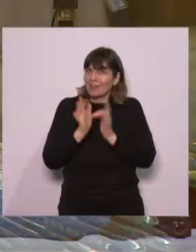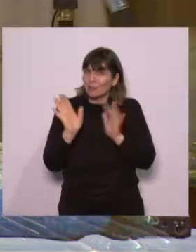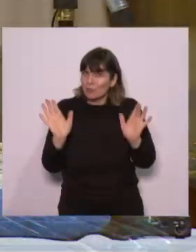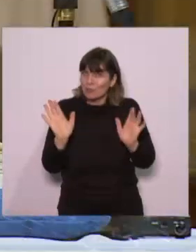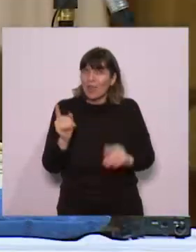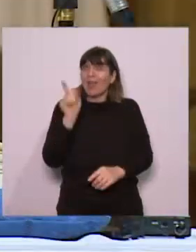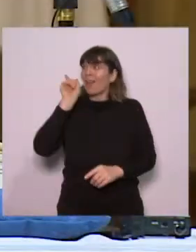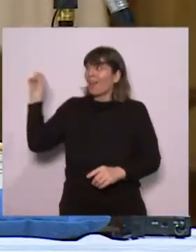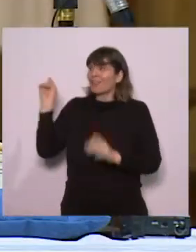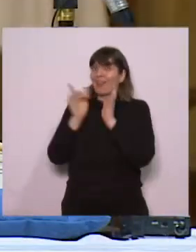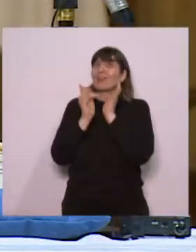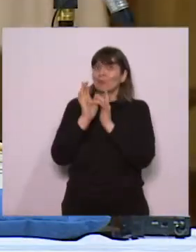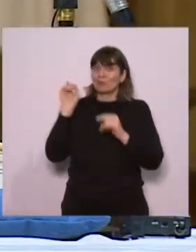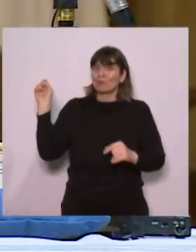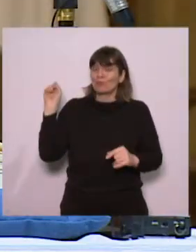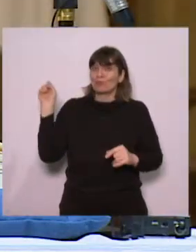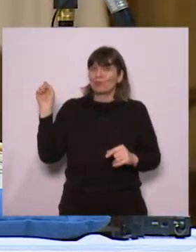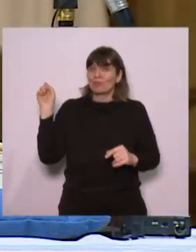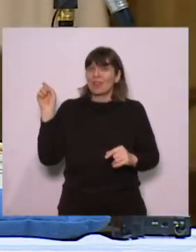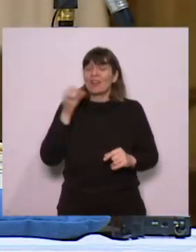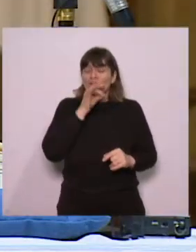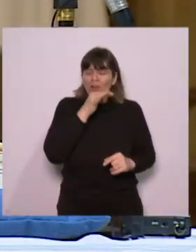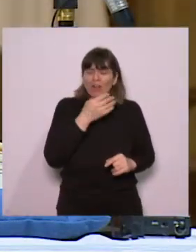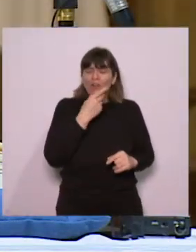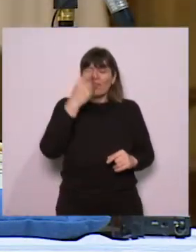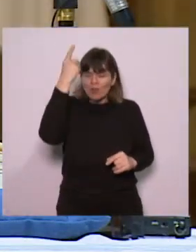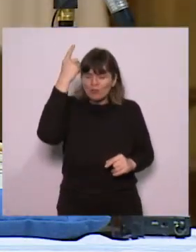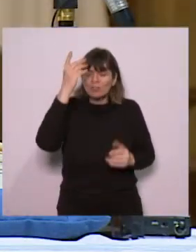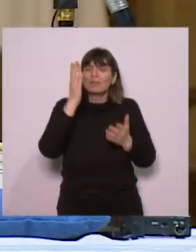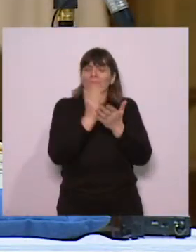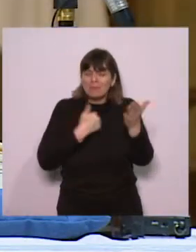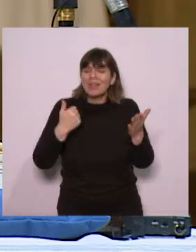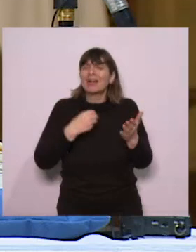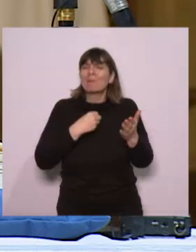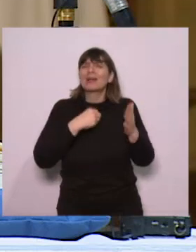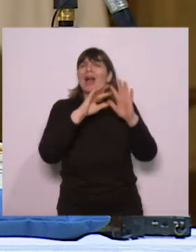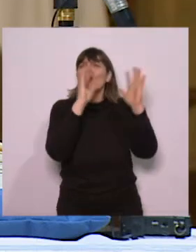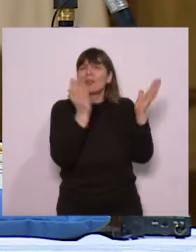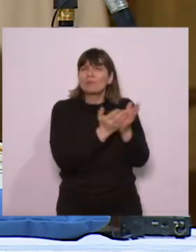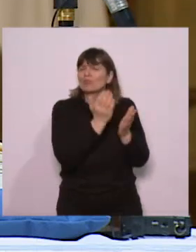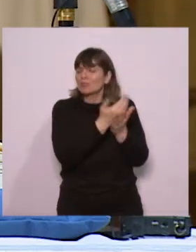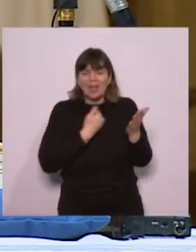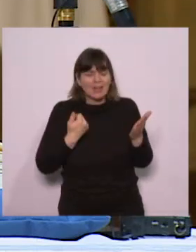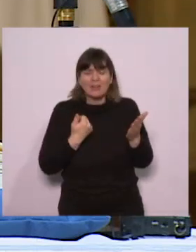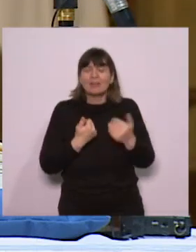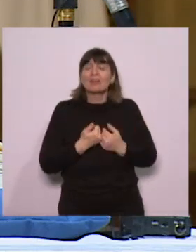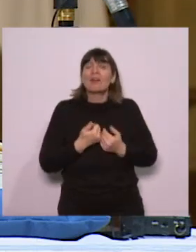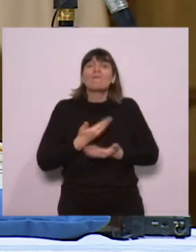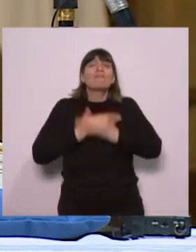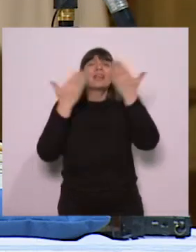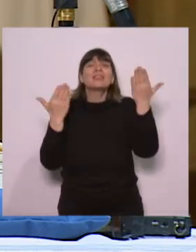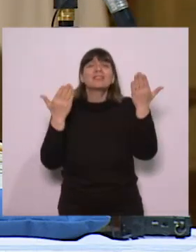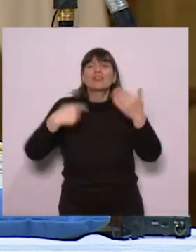Este es Jesús, el Cordero de Dios que quita el pecado del mundo.